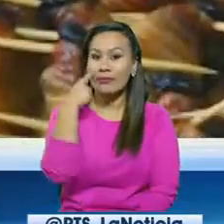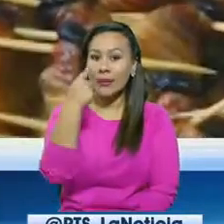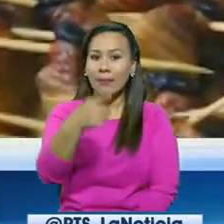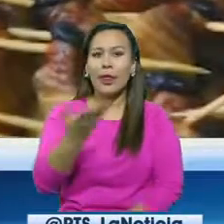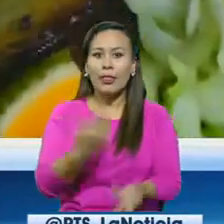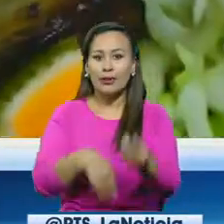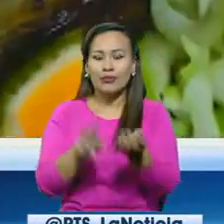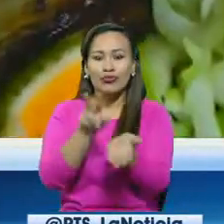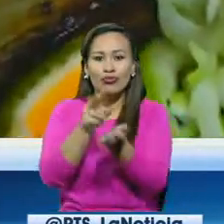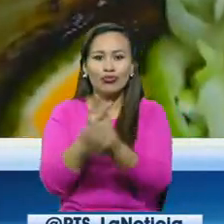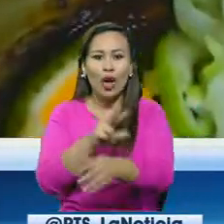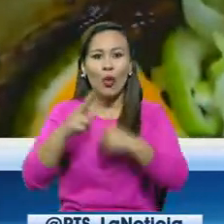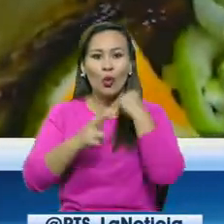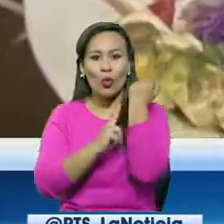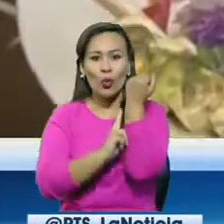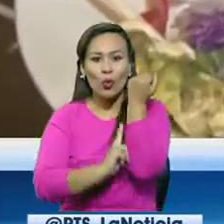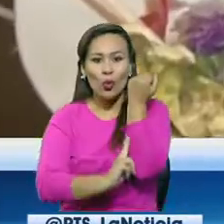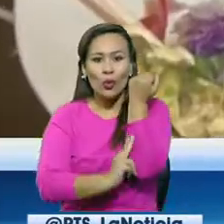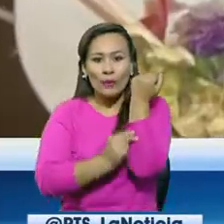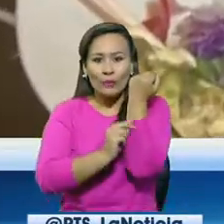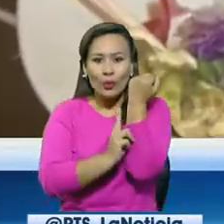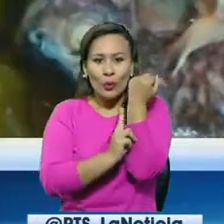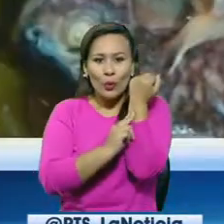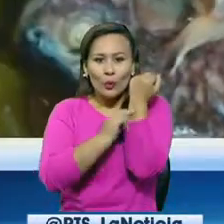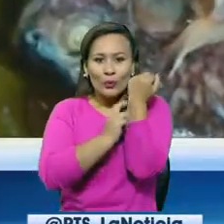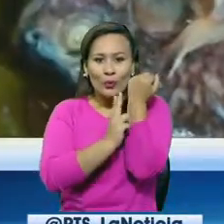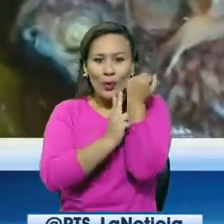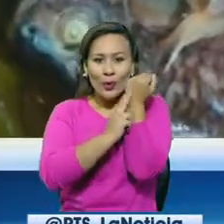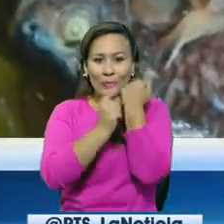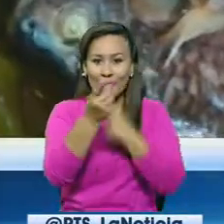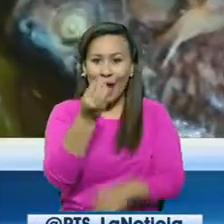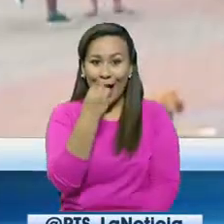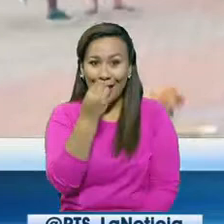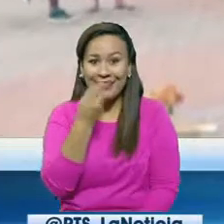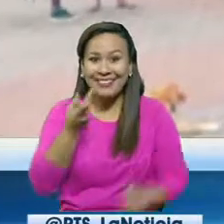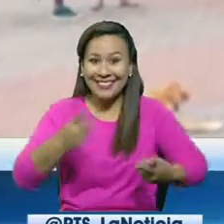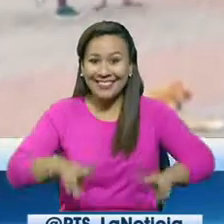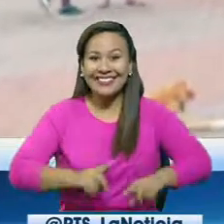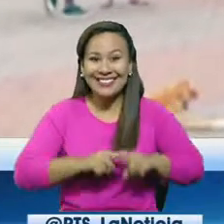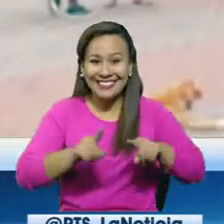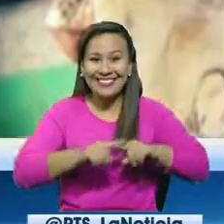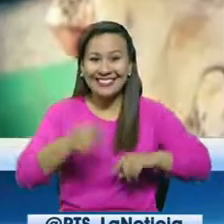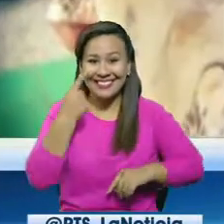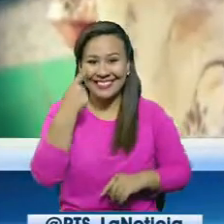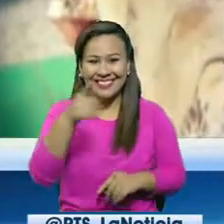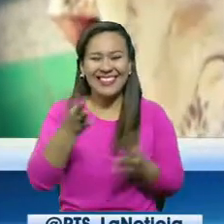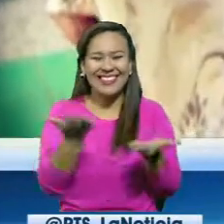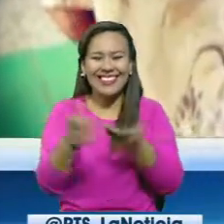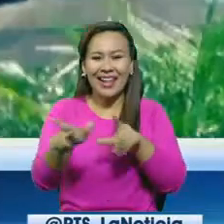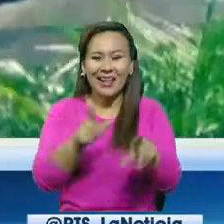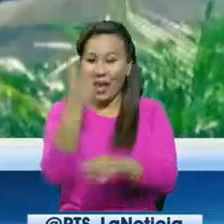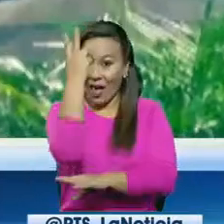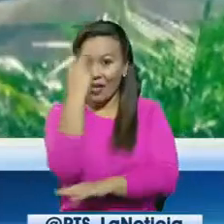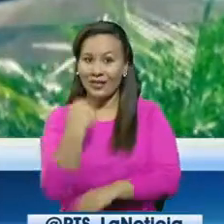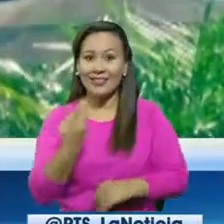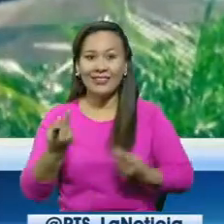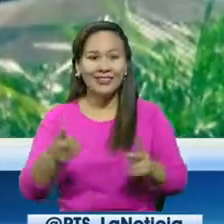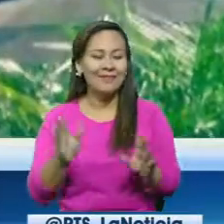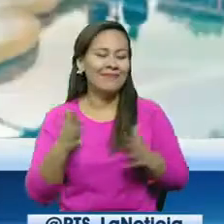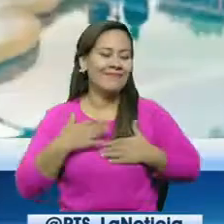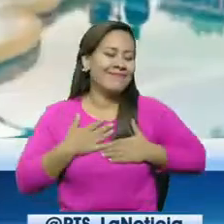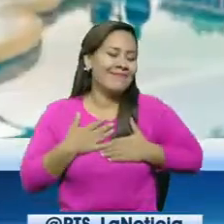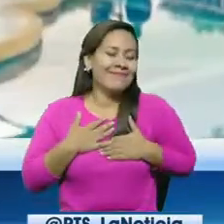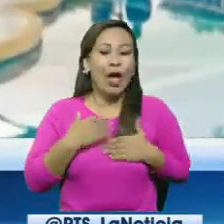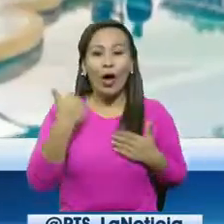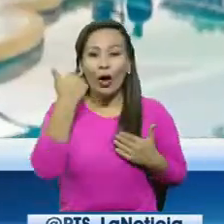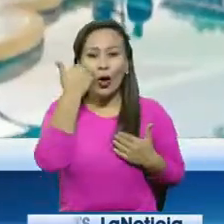ofertan desde comidas típicas hasta platos gourmet para todo paladar. Y por supuesto, los lugares para hospedarse brindan las comodidades